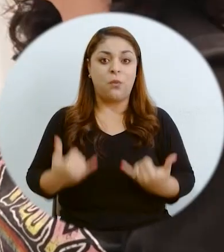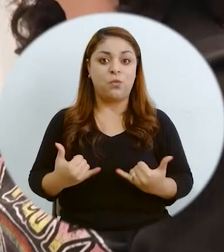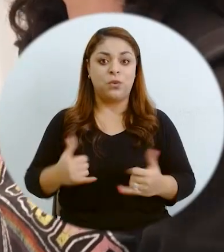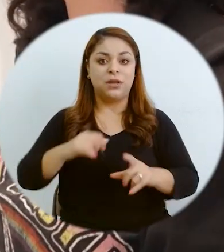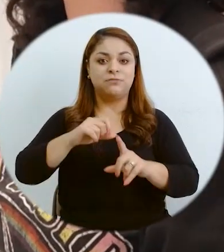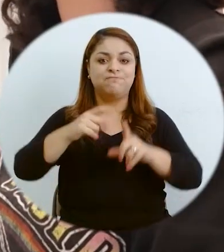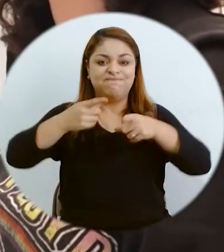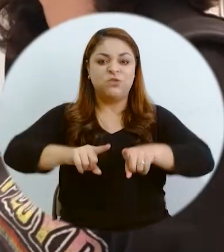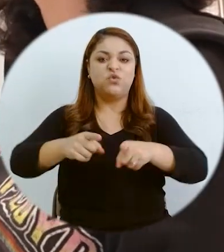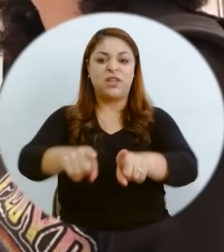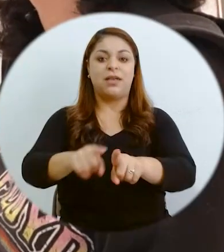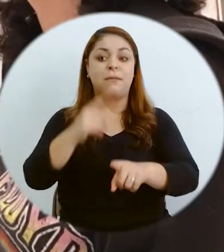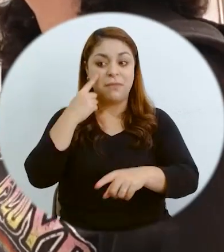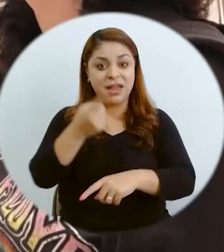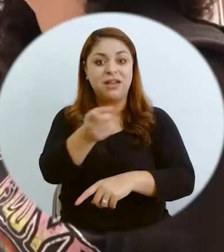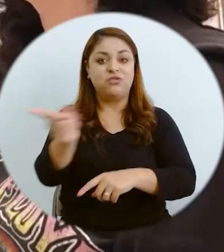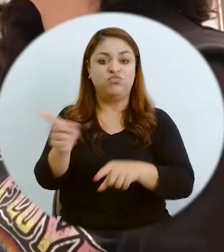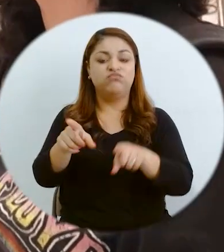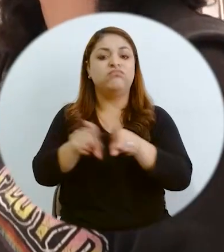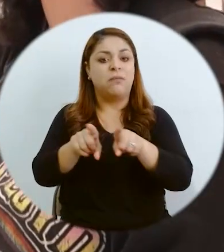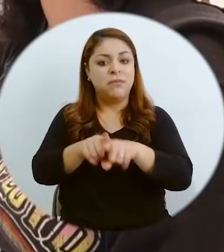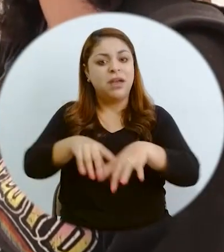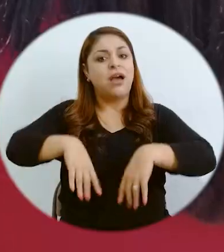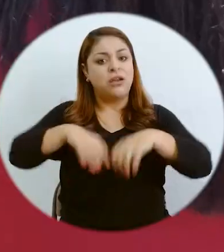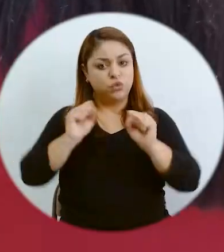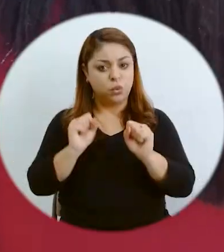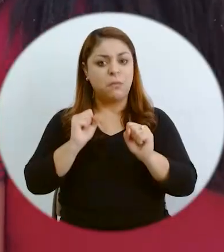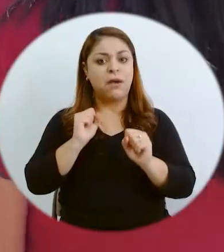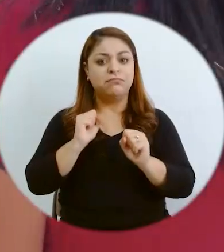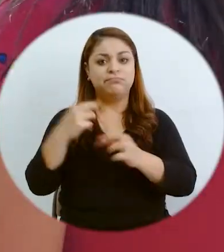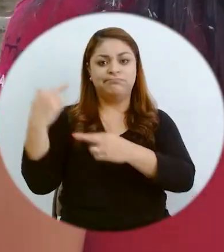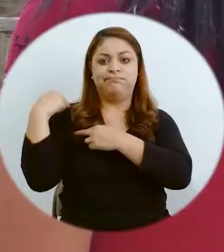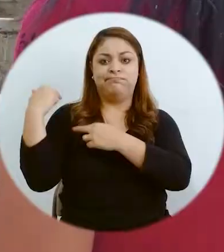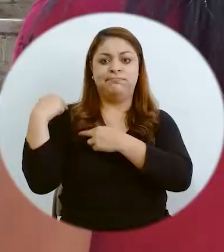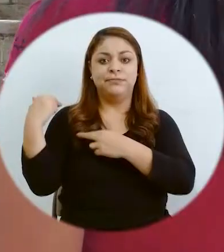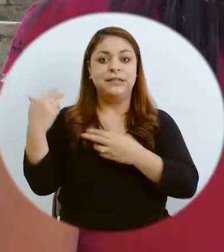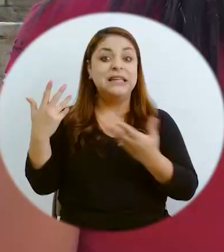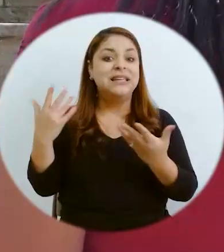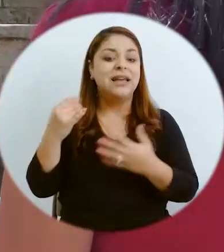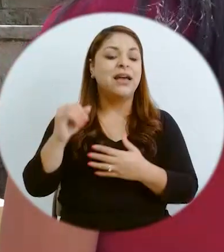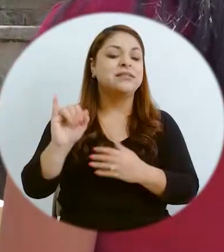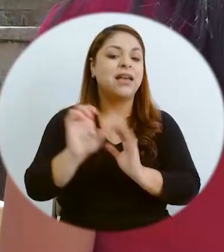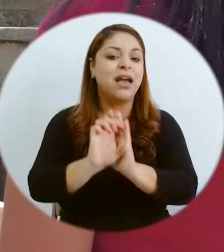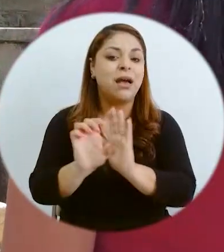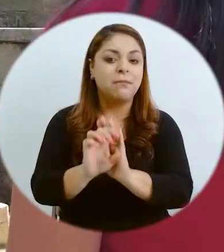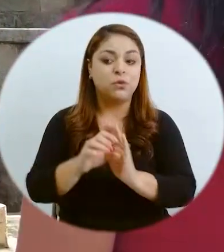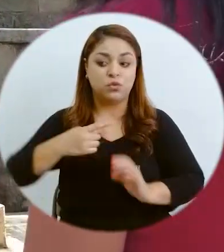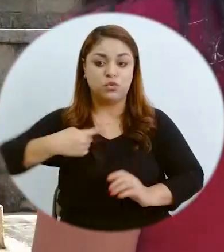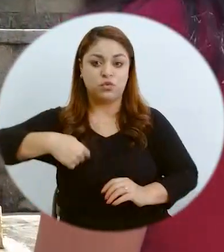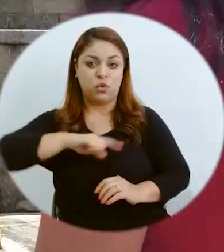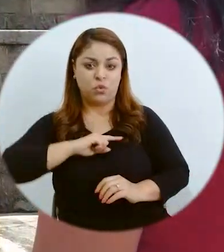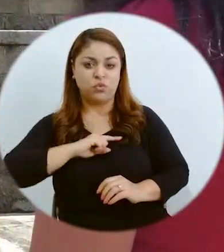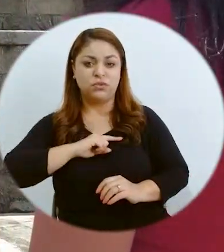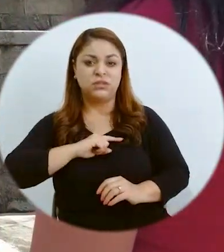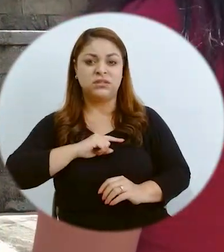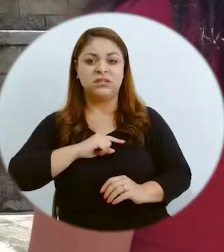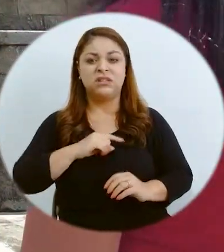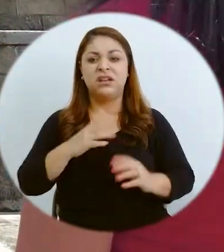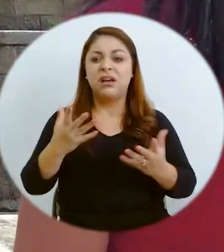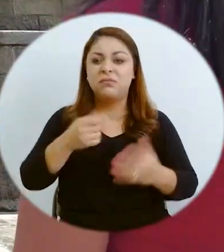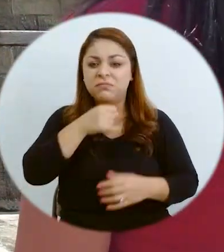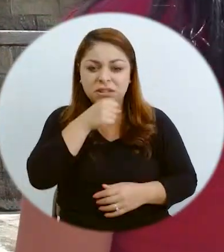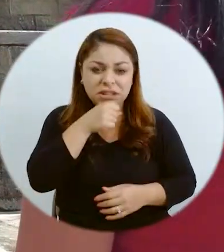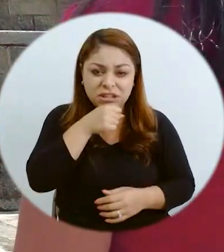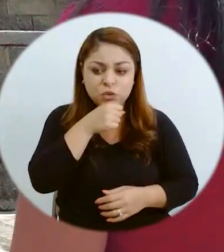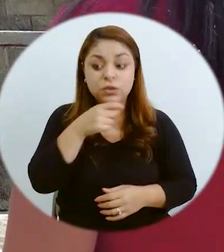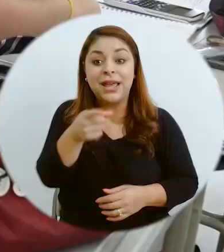lo que está sucediendo, para que sean ellos también los que asuman este papel, y que en efecto, cuando ya nosotros evidentemente estemos un poco